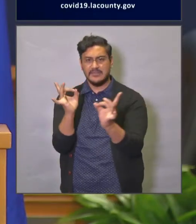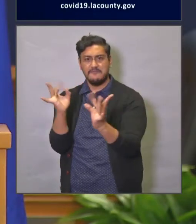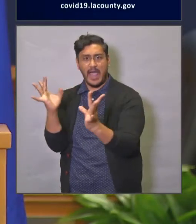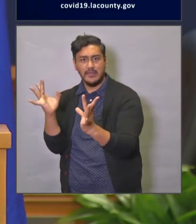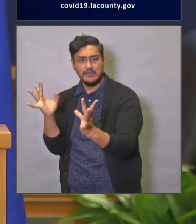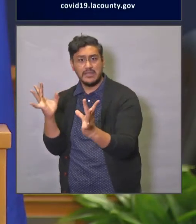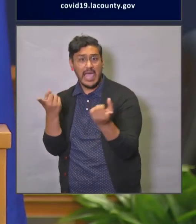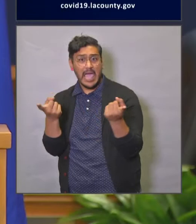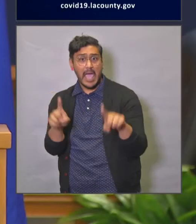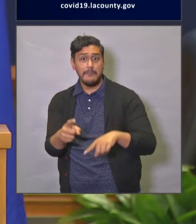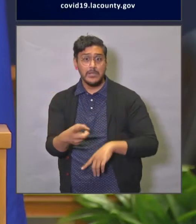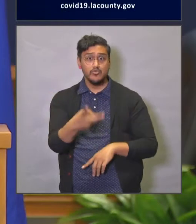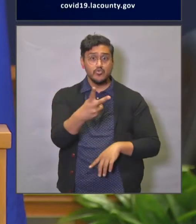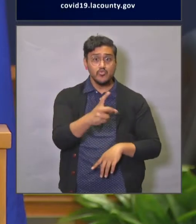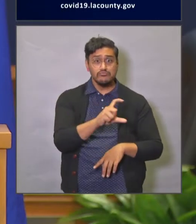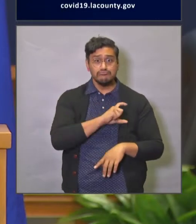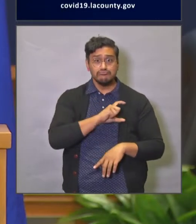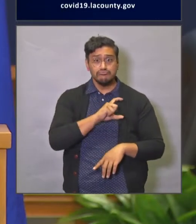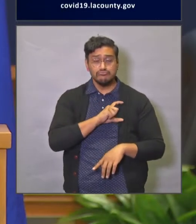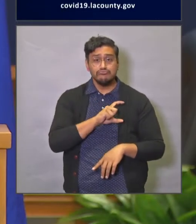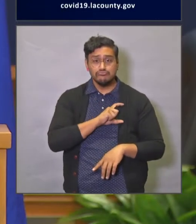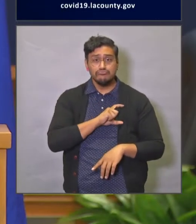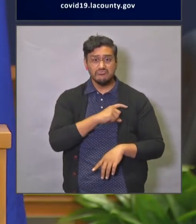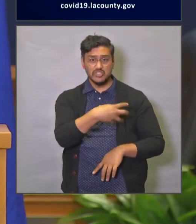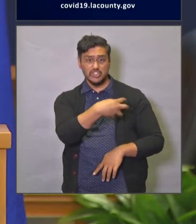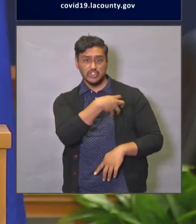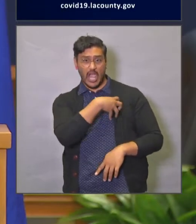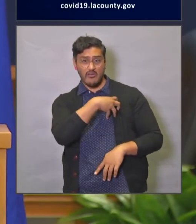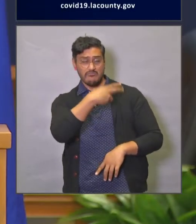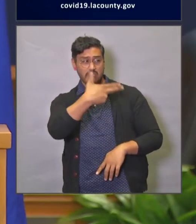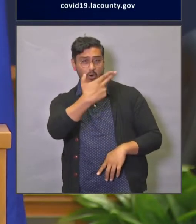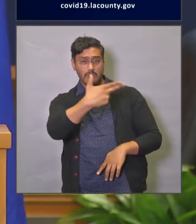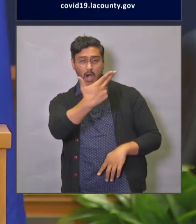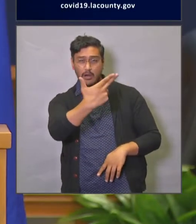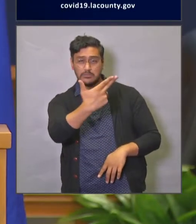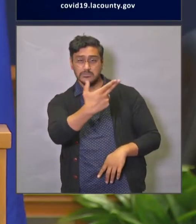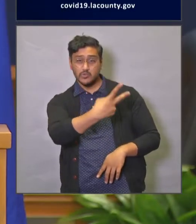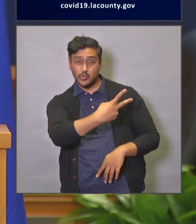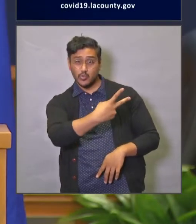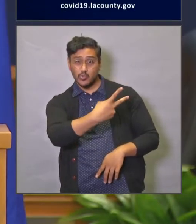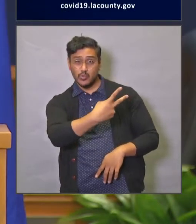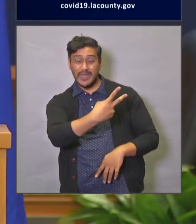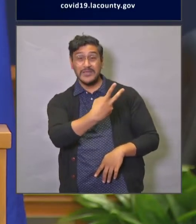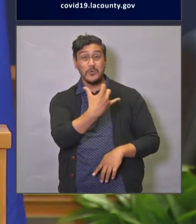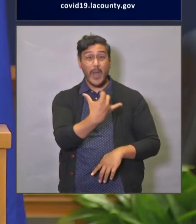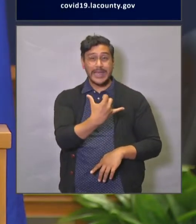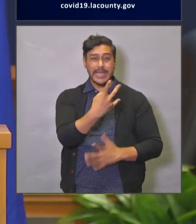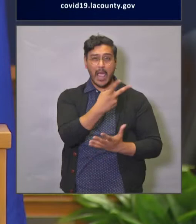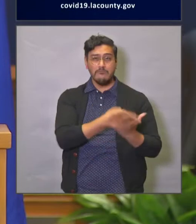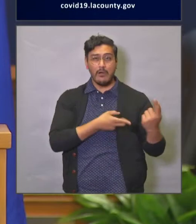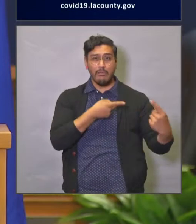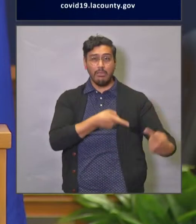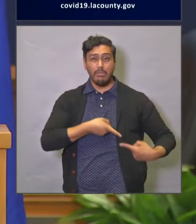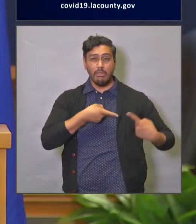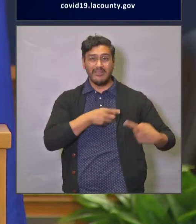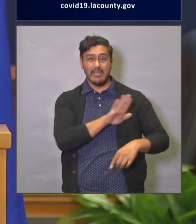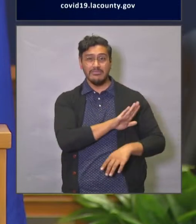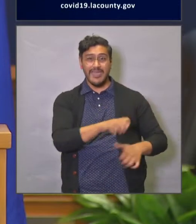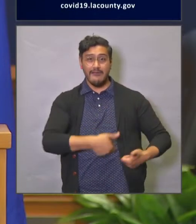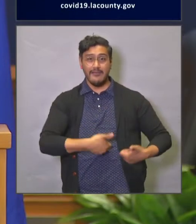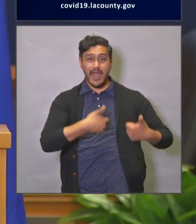2 diputados del sheriff del condado de Los Ángeles, y ahora están luchando por sus vidas.